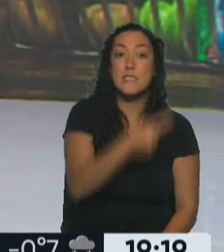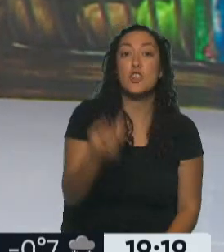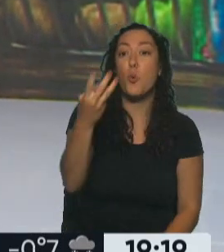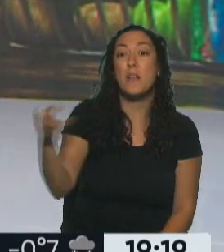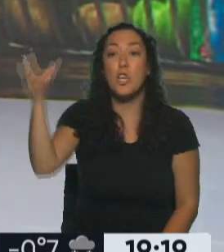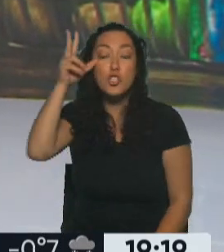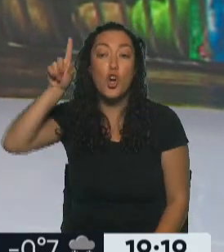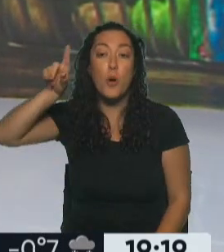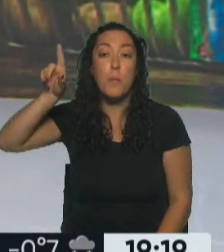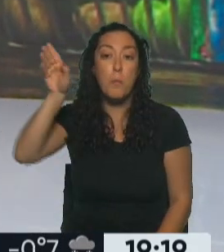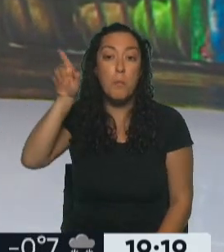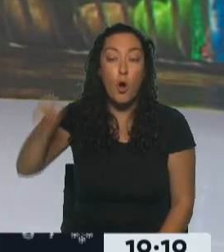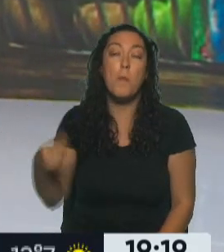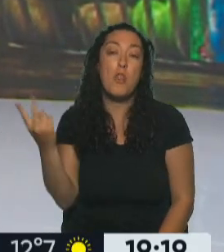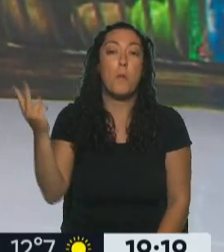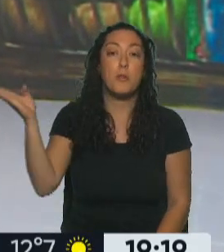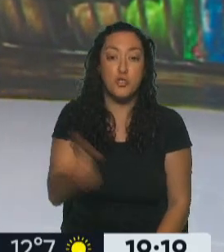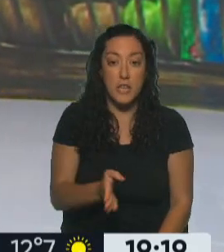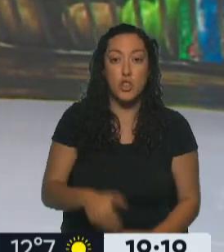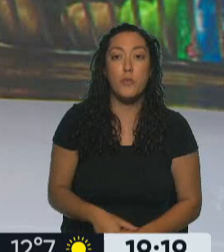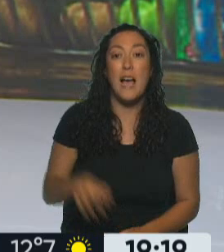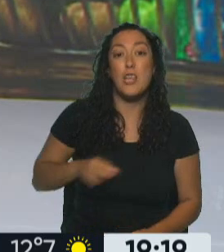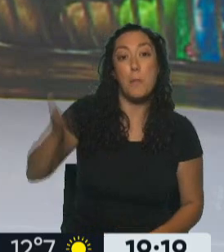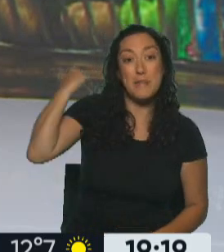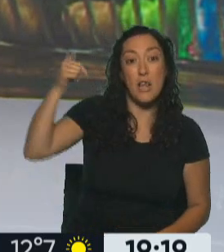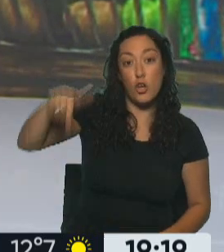148%, 148,2, y la interanual, como decíamos,